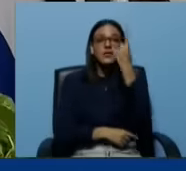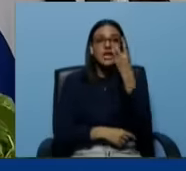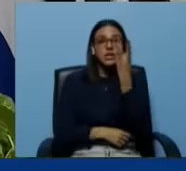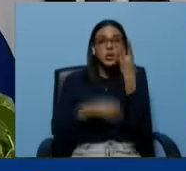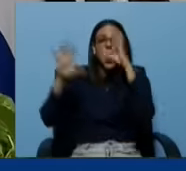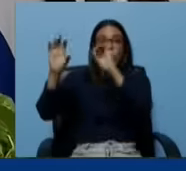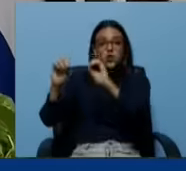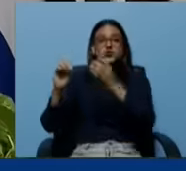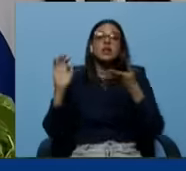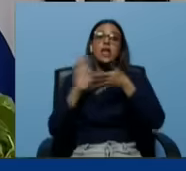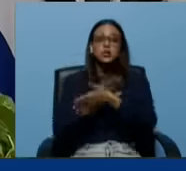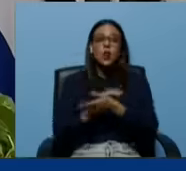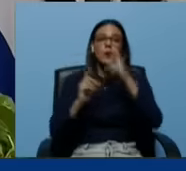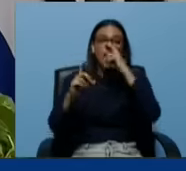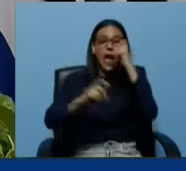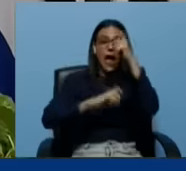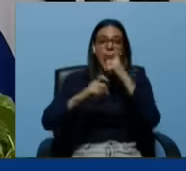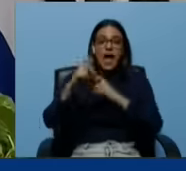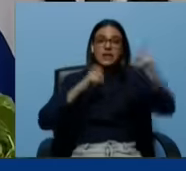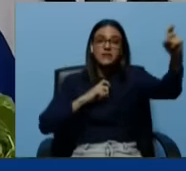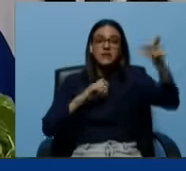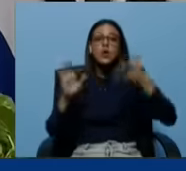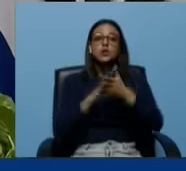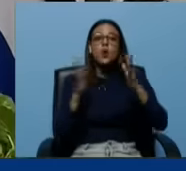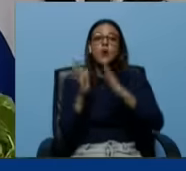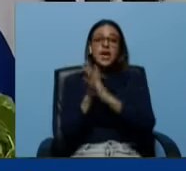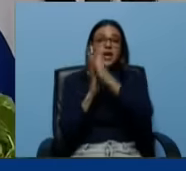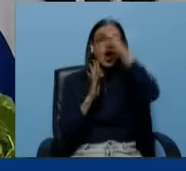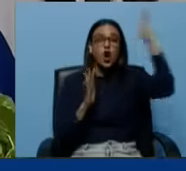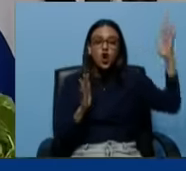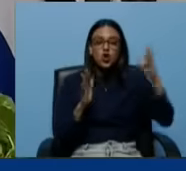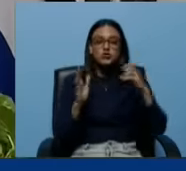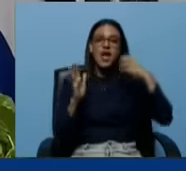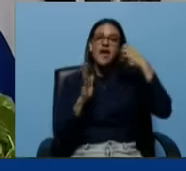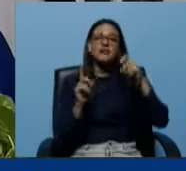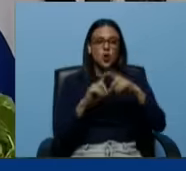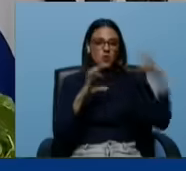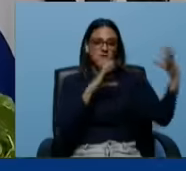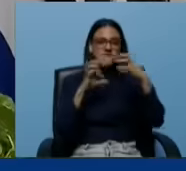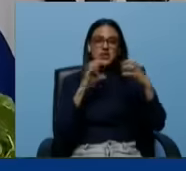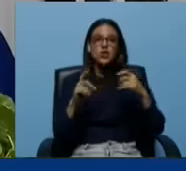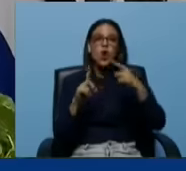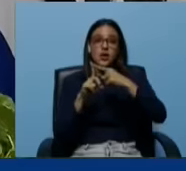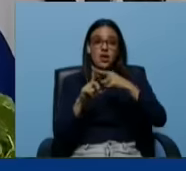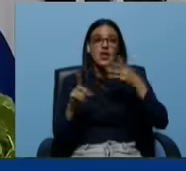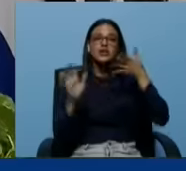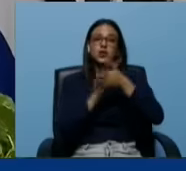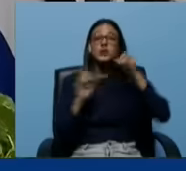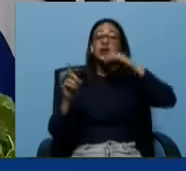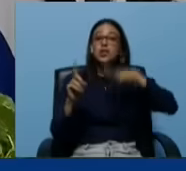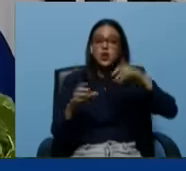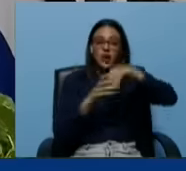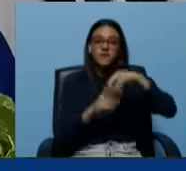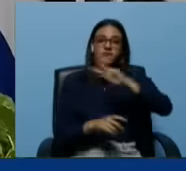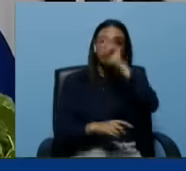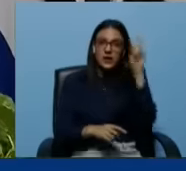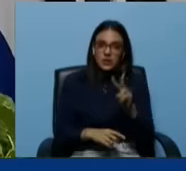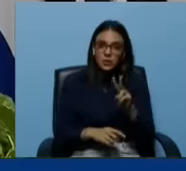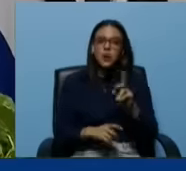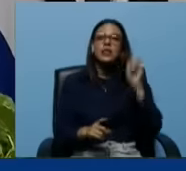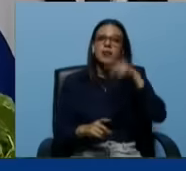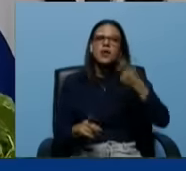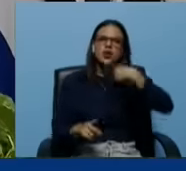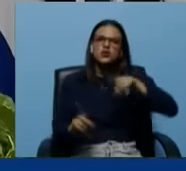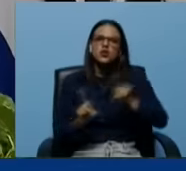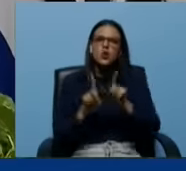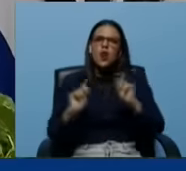la gloriosa victoria de Ayacucho y de la convocatoria al Congreso Anfictiónico de Panamá, que trató